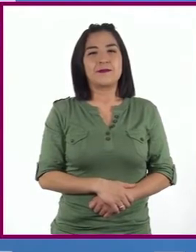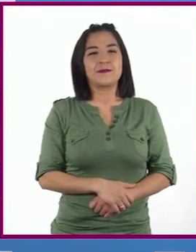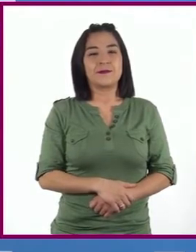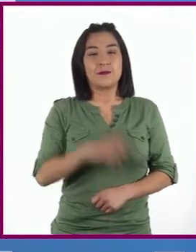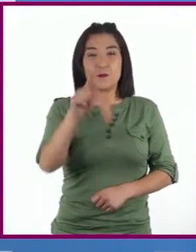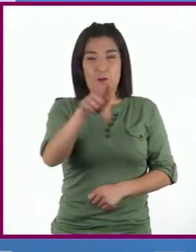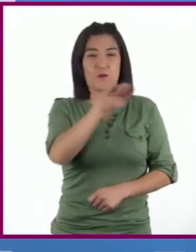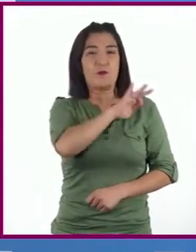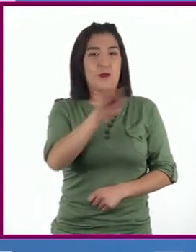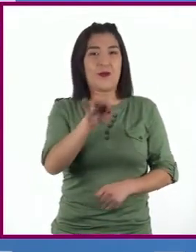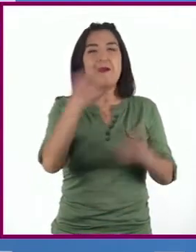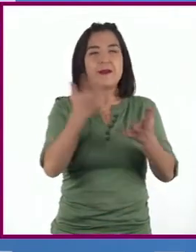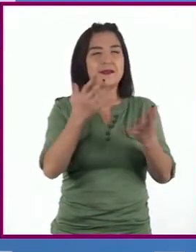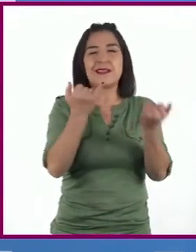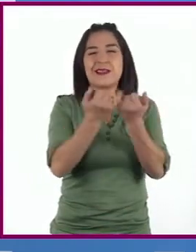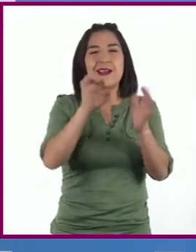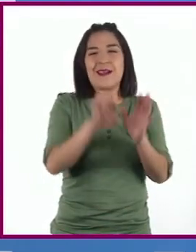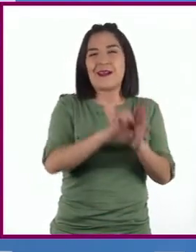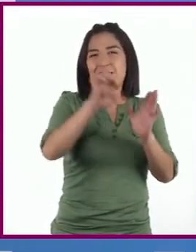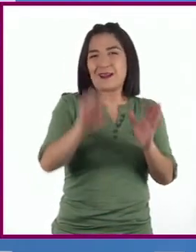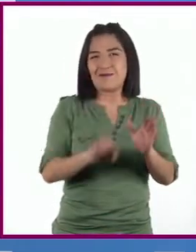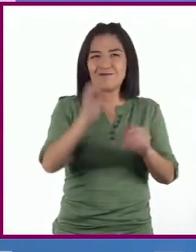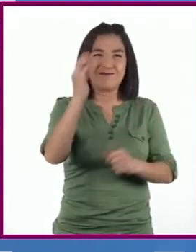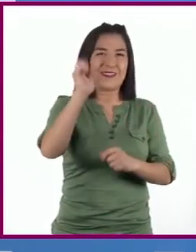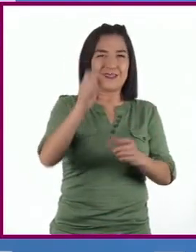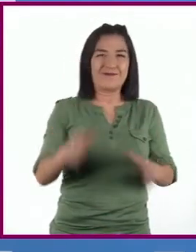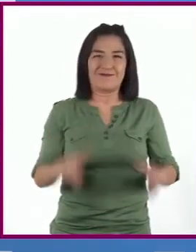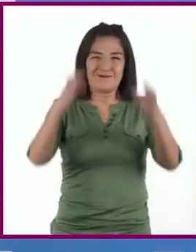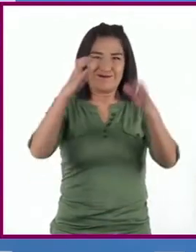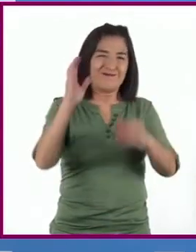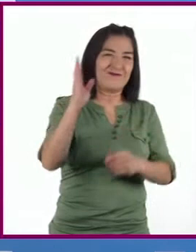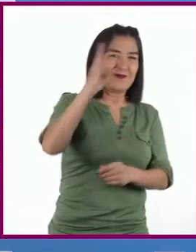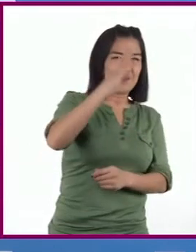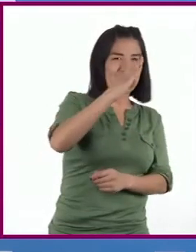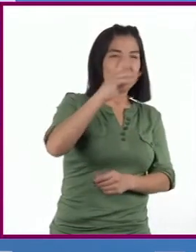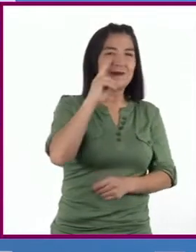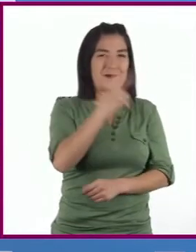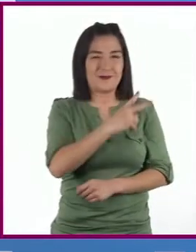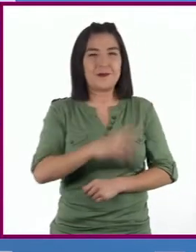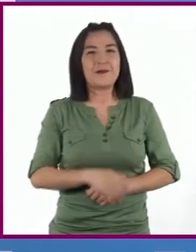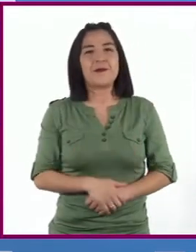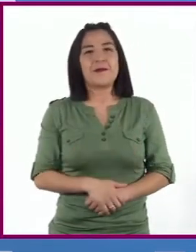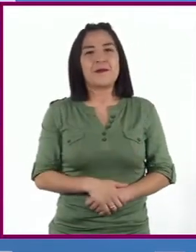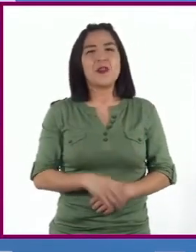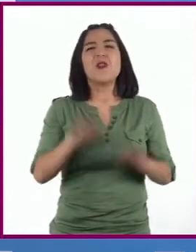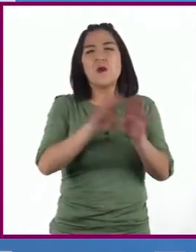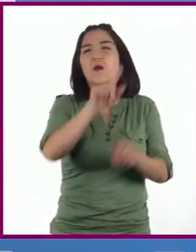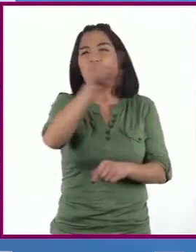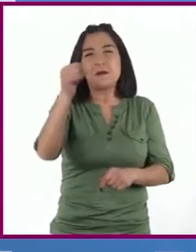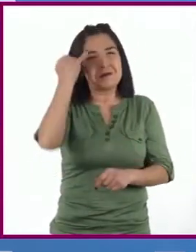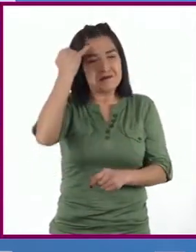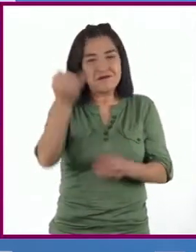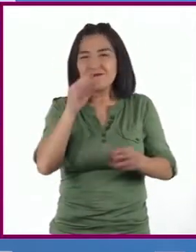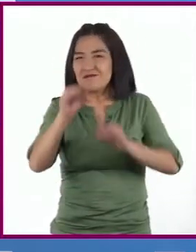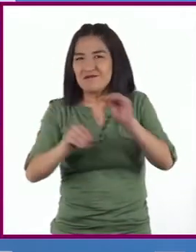¿Podrían realizar una simulación de la inclinación de esta torre? ¿Cómo se les ocurre